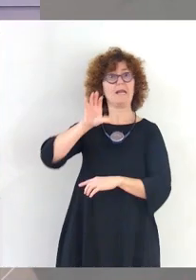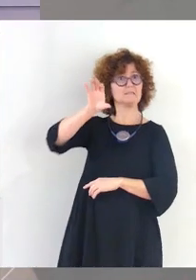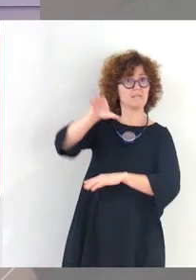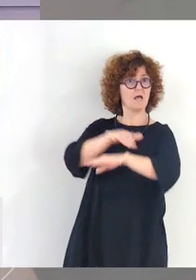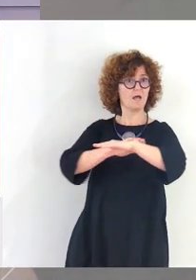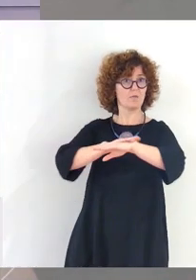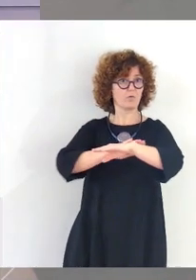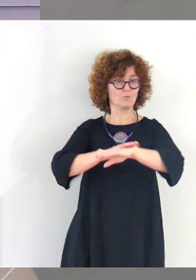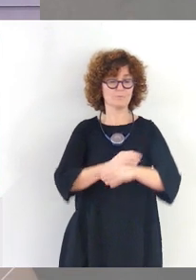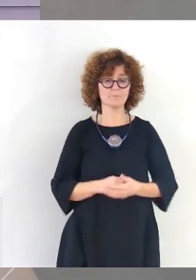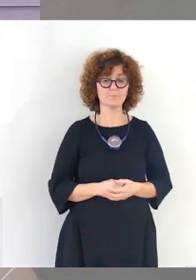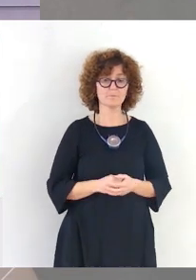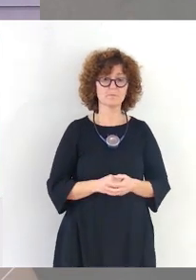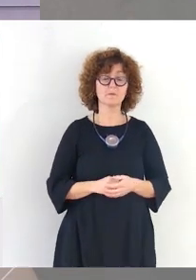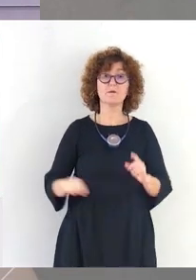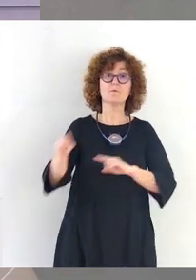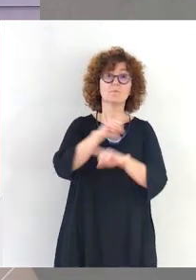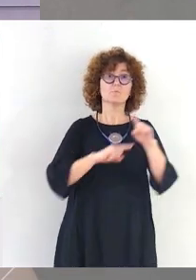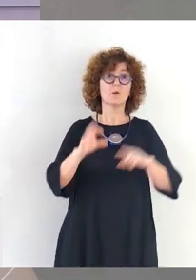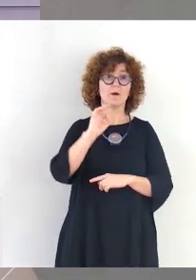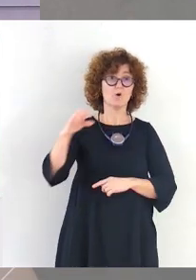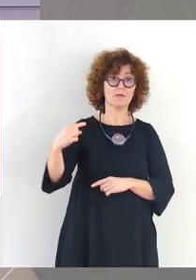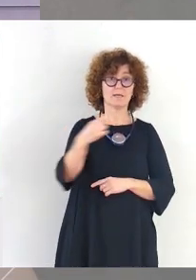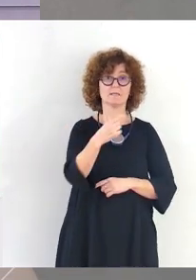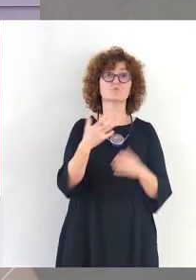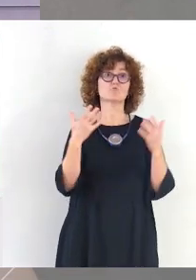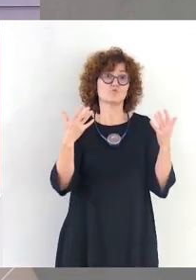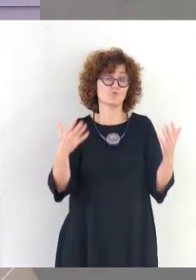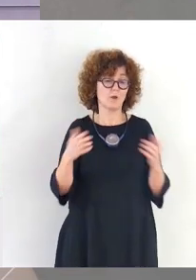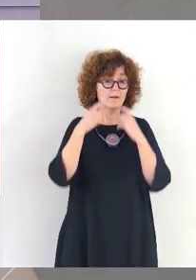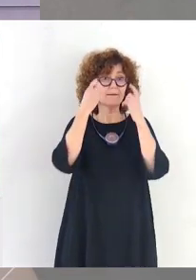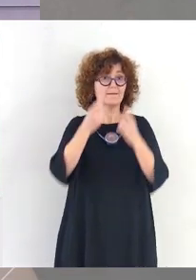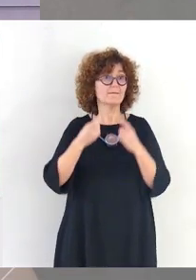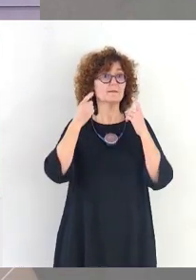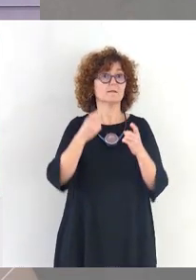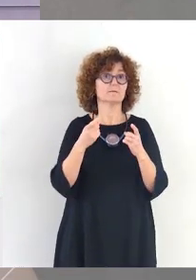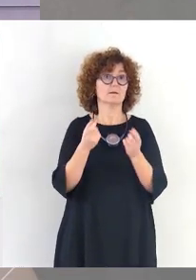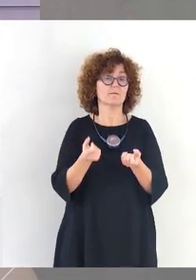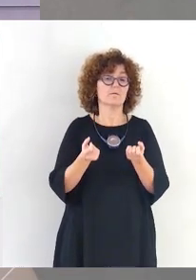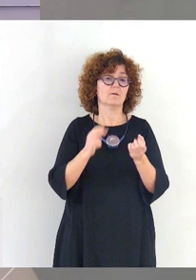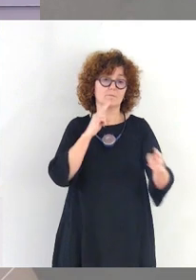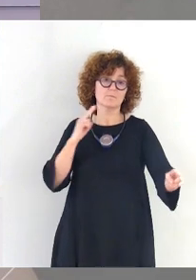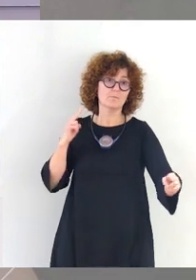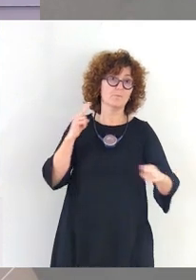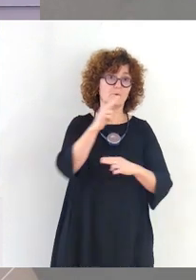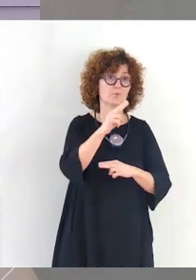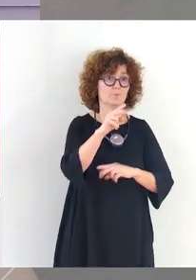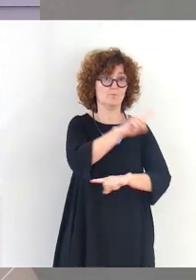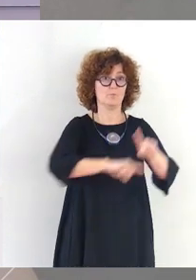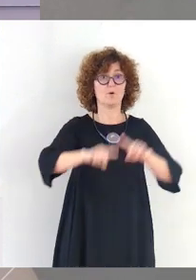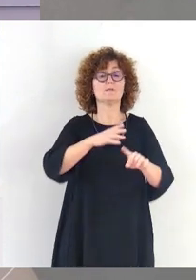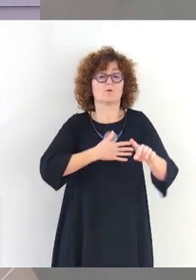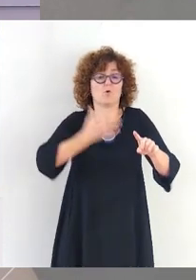las ong es que intentan resolver los problemas como